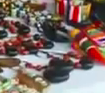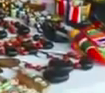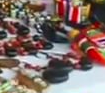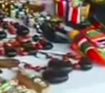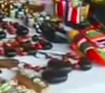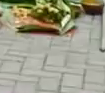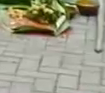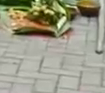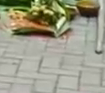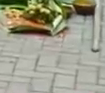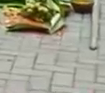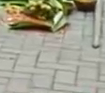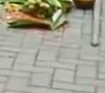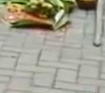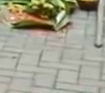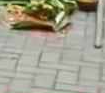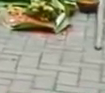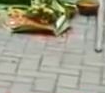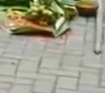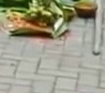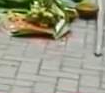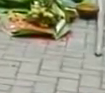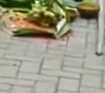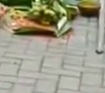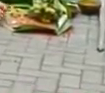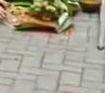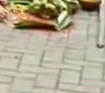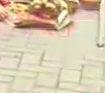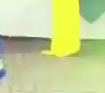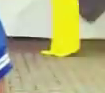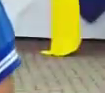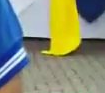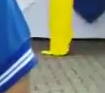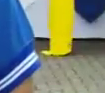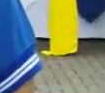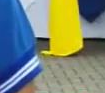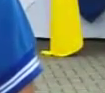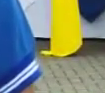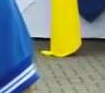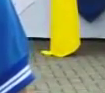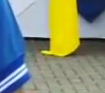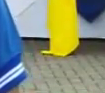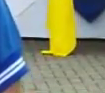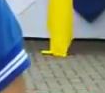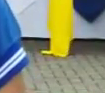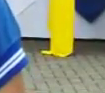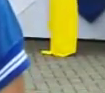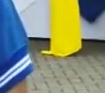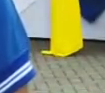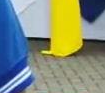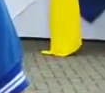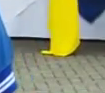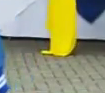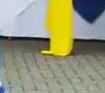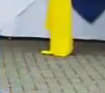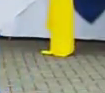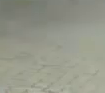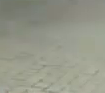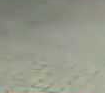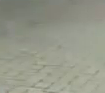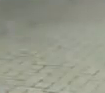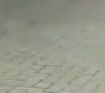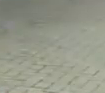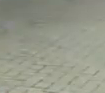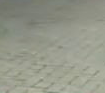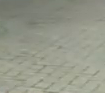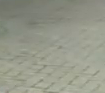23, y parte de la riqueza intercultural de nuestro Ecuador diverso. Queremos realmente que la cultura sáchila trascienda, que el sáfiki no